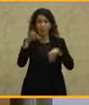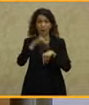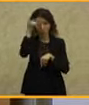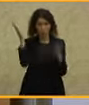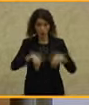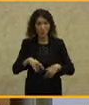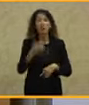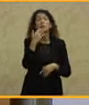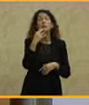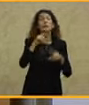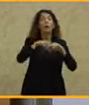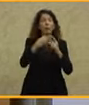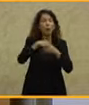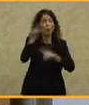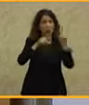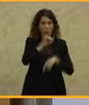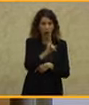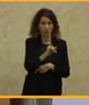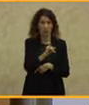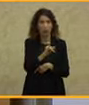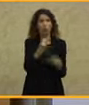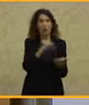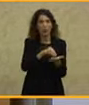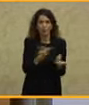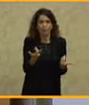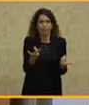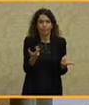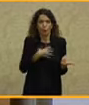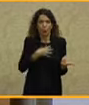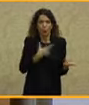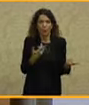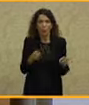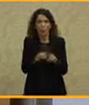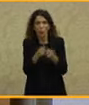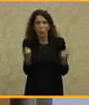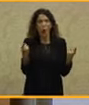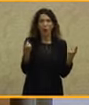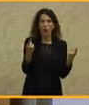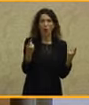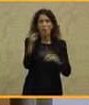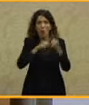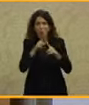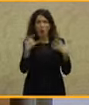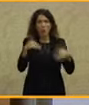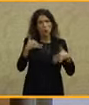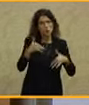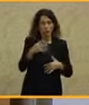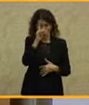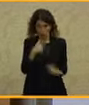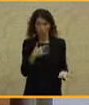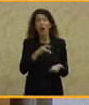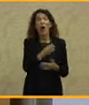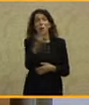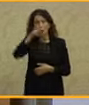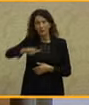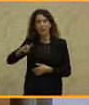no tiene un problema en su familia no es capaz en muchos casos de saber la envergadura de lo que nos traemos entre manos. Tal vez los